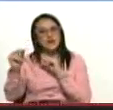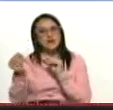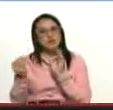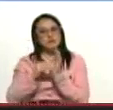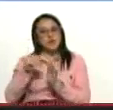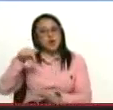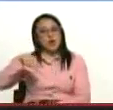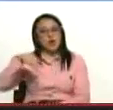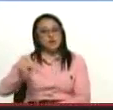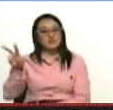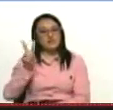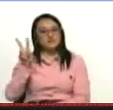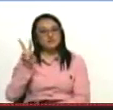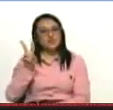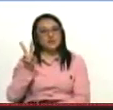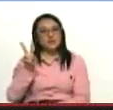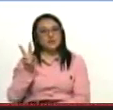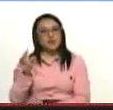acá